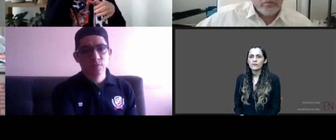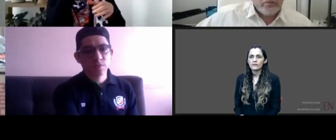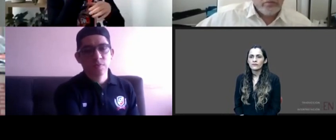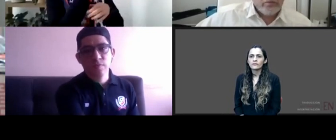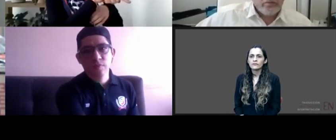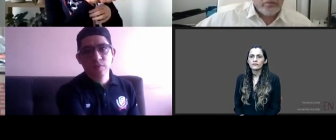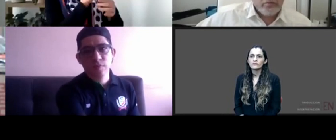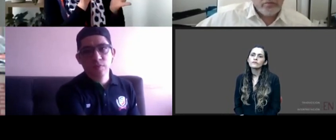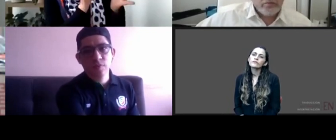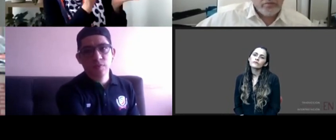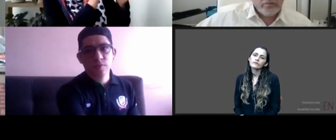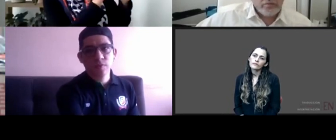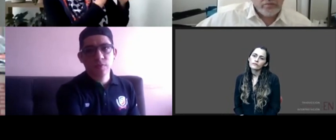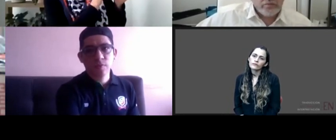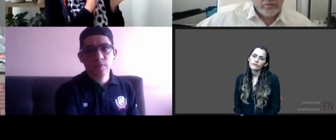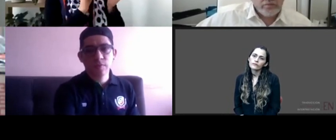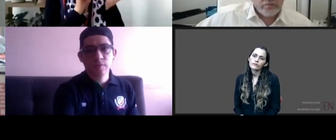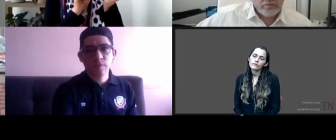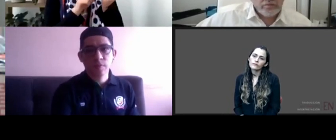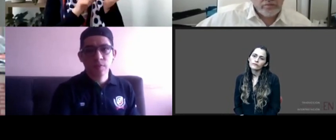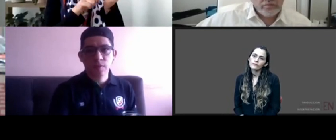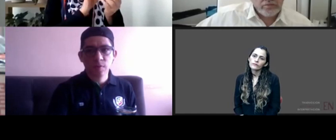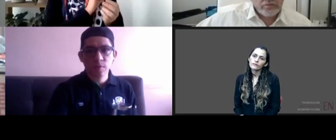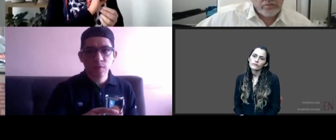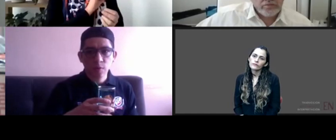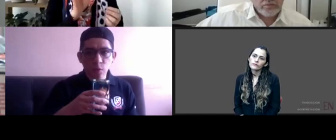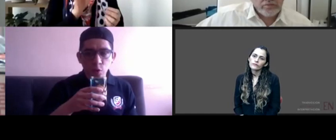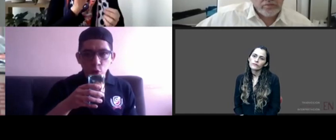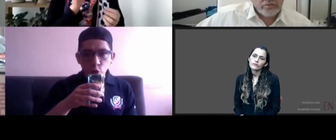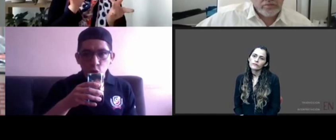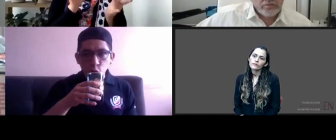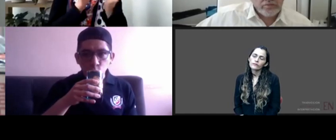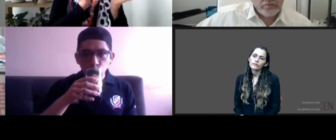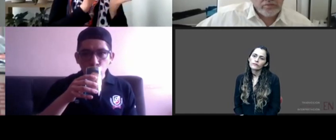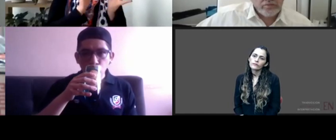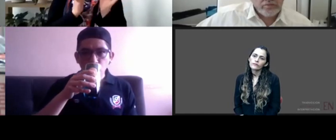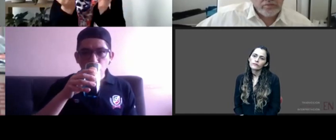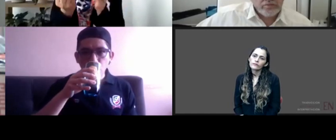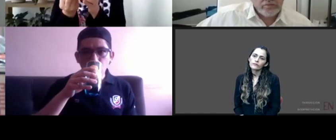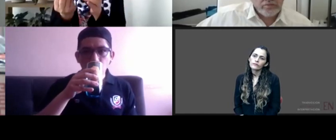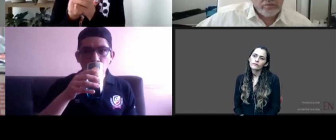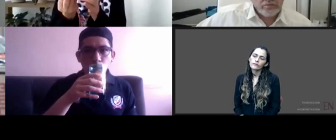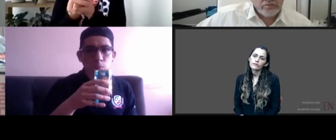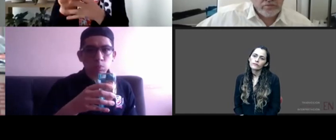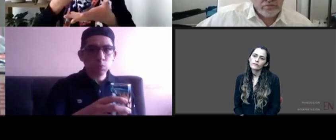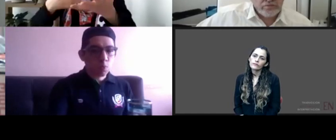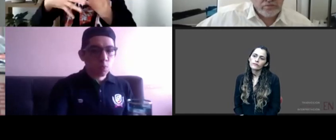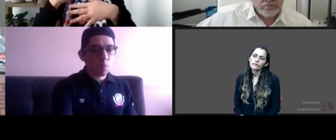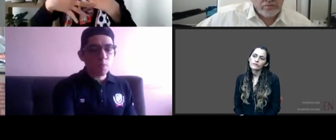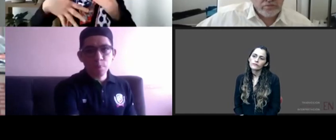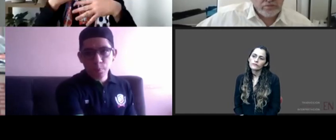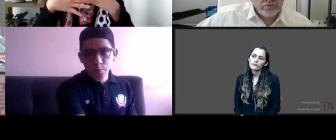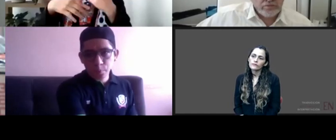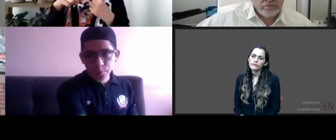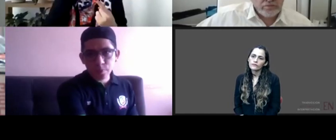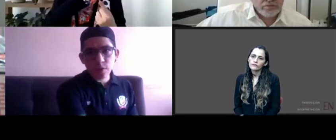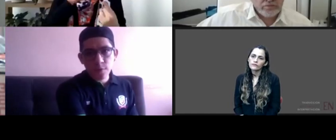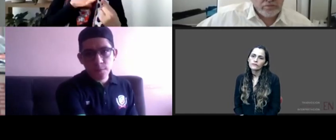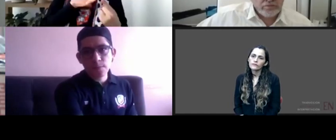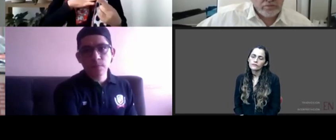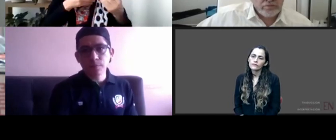lengua de señas, yo les sugeriría que primero entren, sean inmersos a la comunidad de sordos y